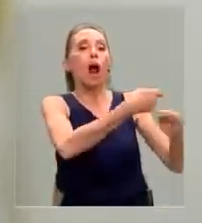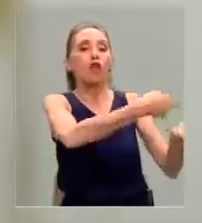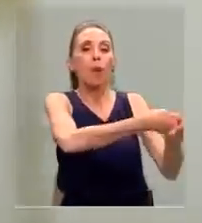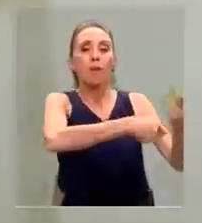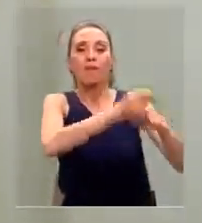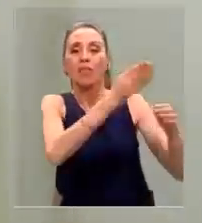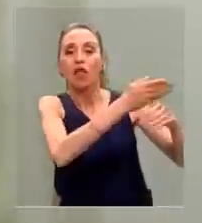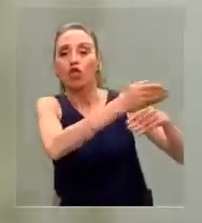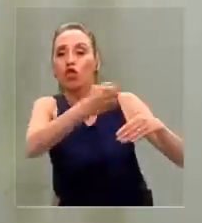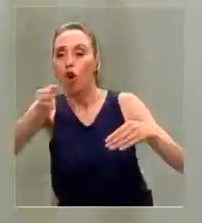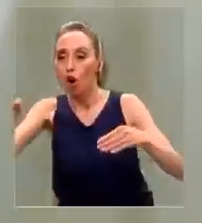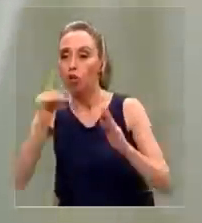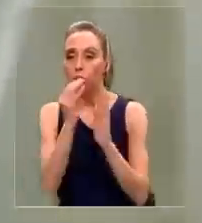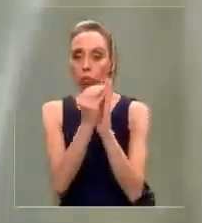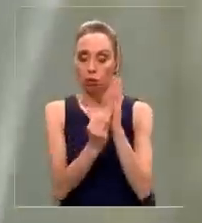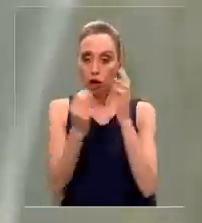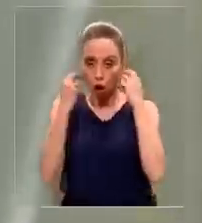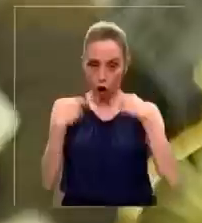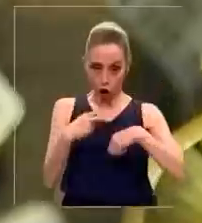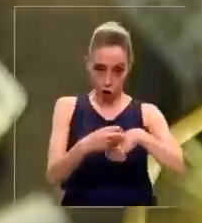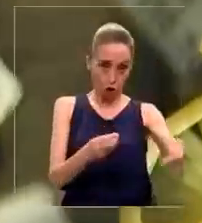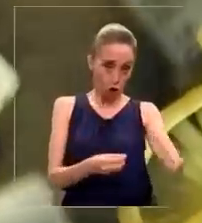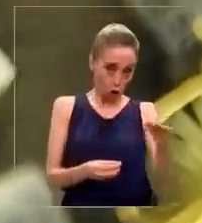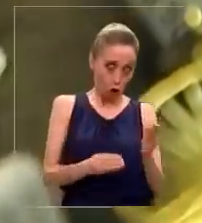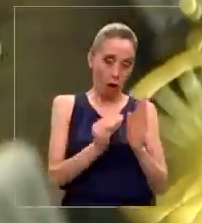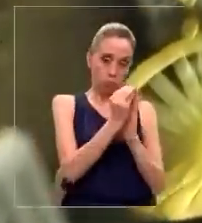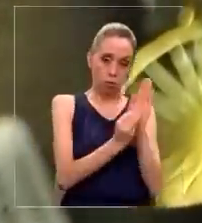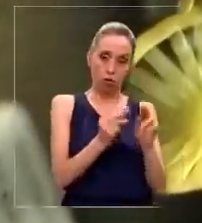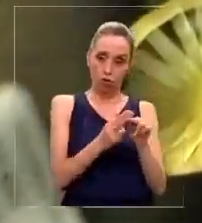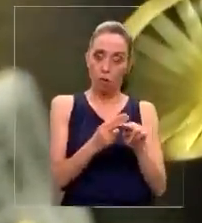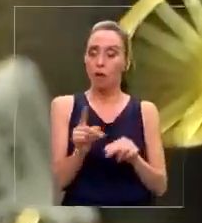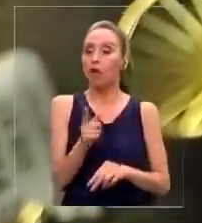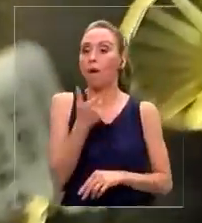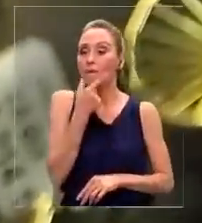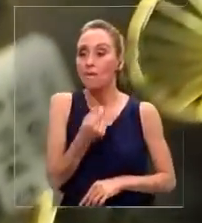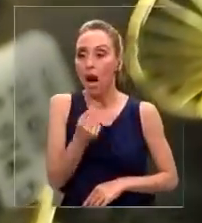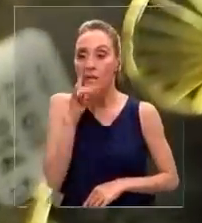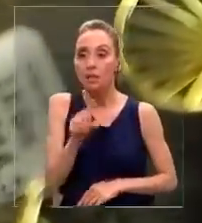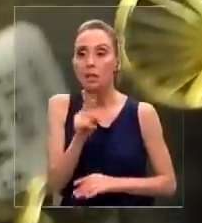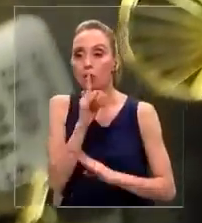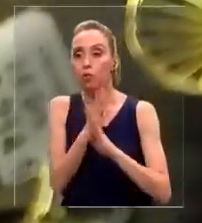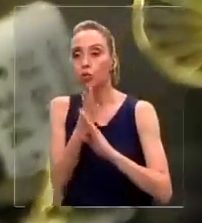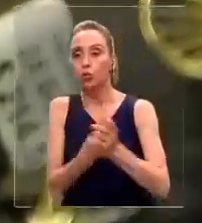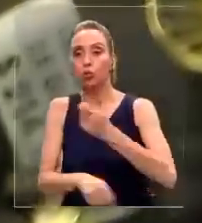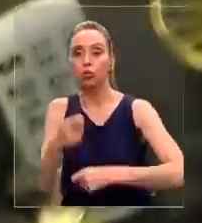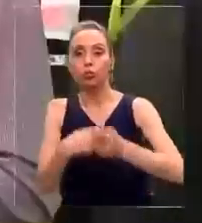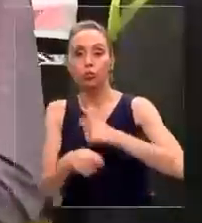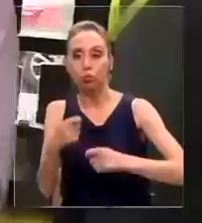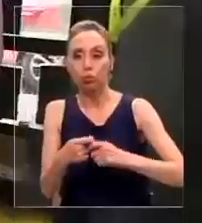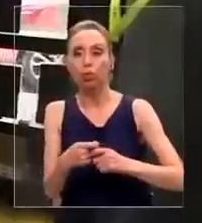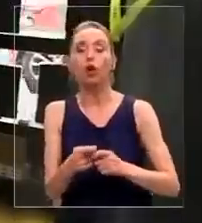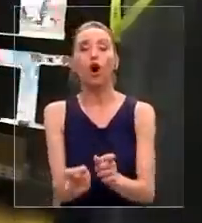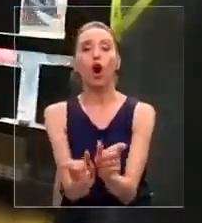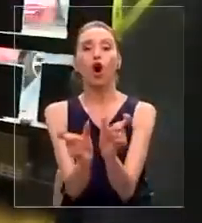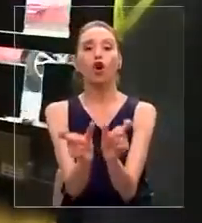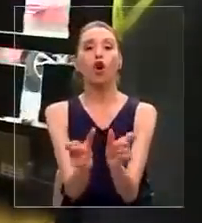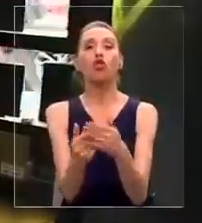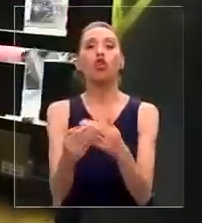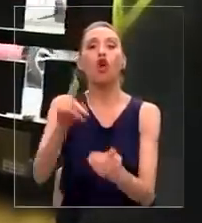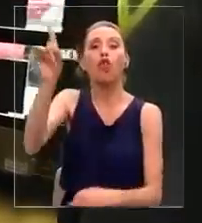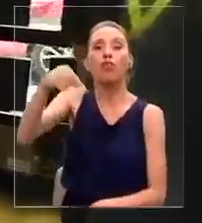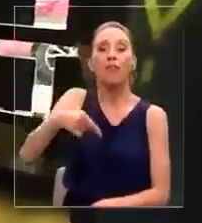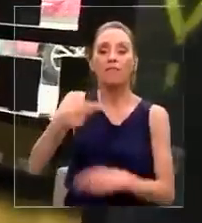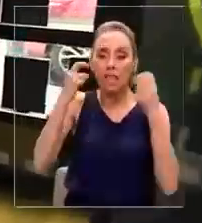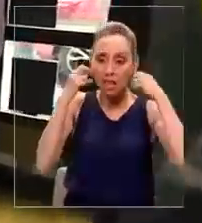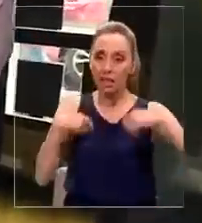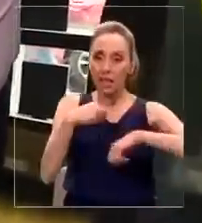un registro detallado de cada joya que ingresa, pero admiten que no es fácil detectar el contrabando, porque el control sobre la procedencia de